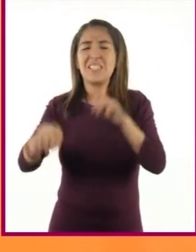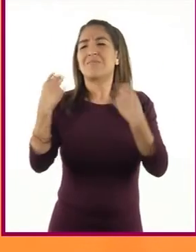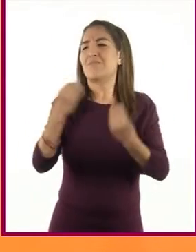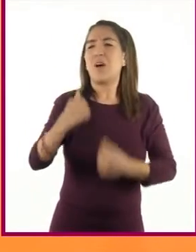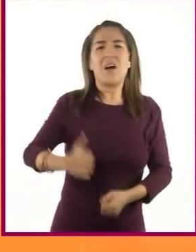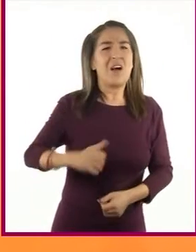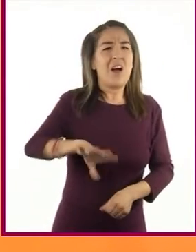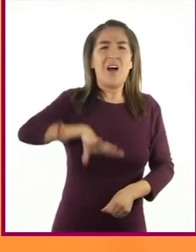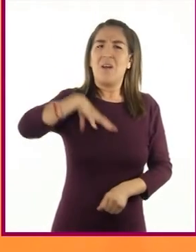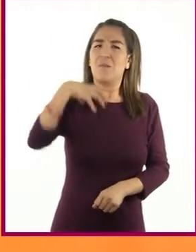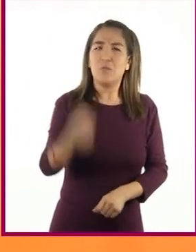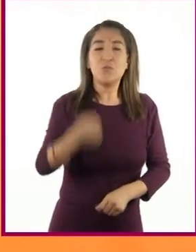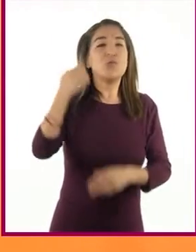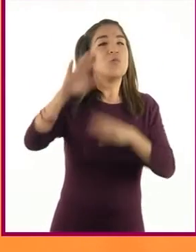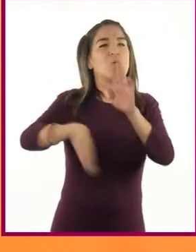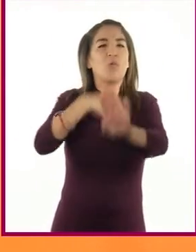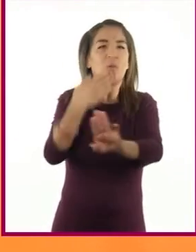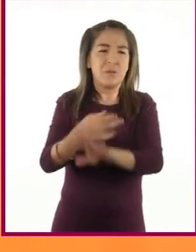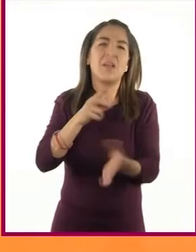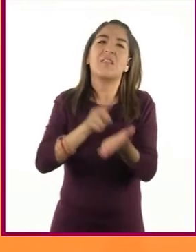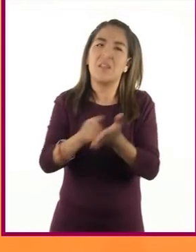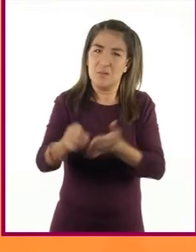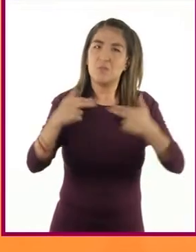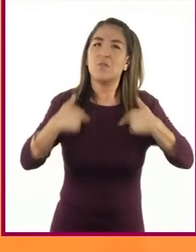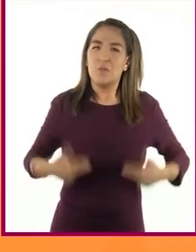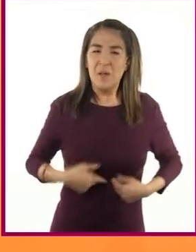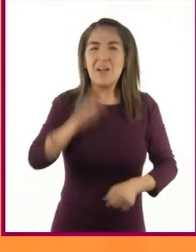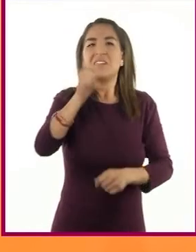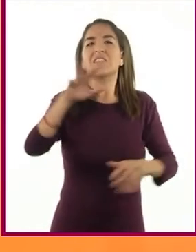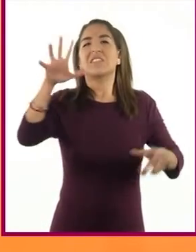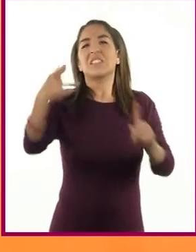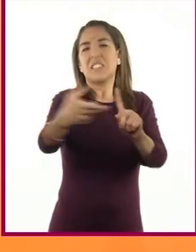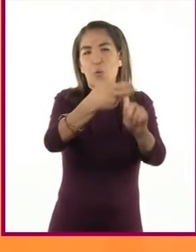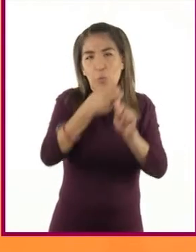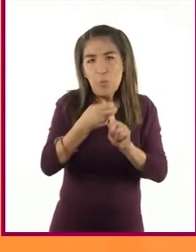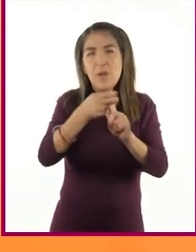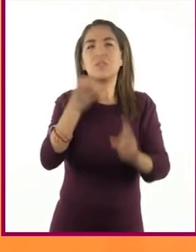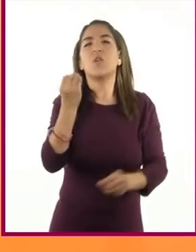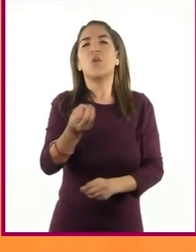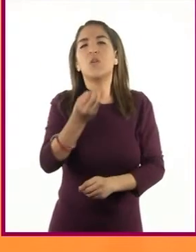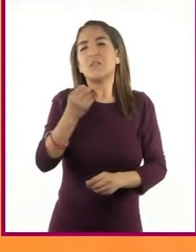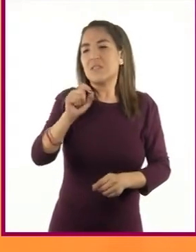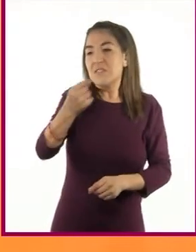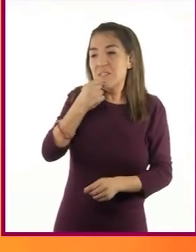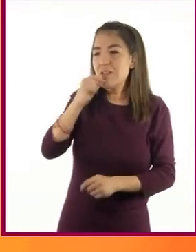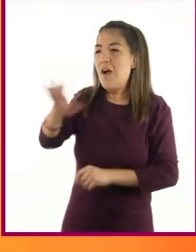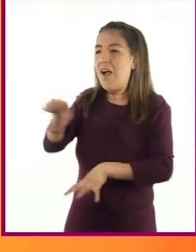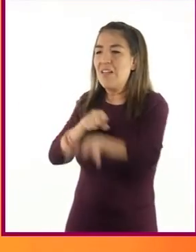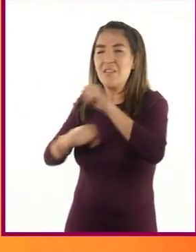abusos contra los derechos humanos, como el secuestro y uso de niñas y niños soldados.